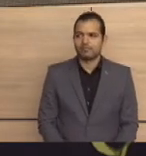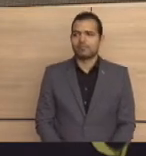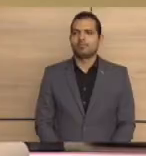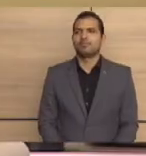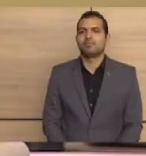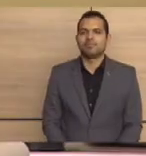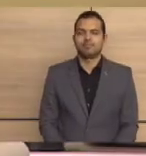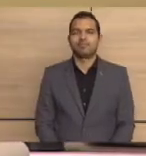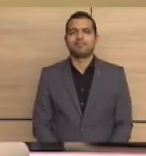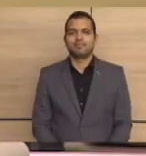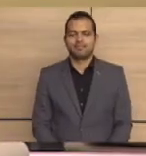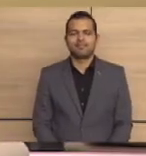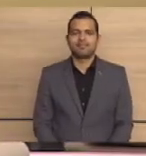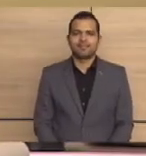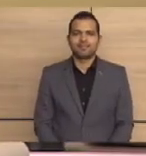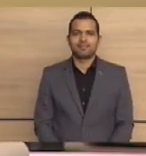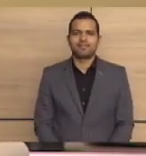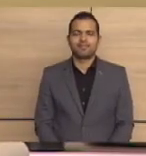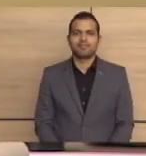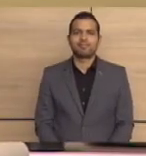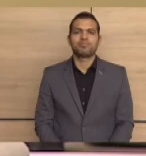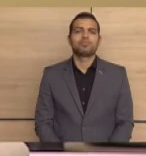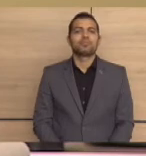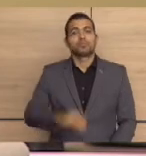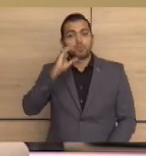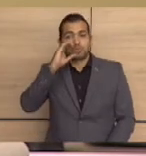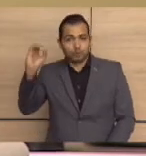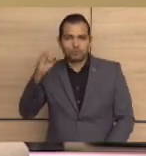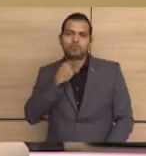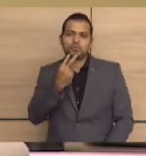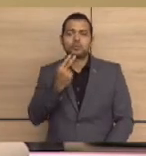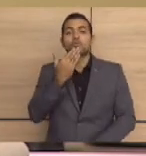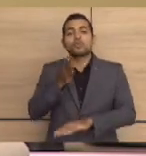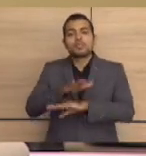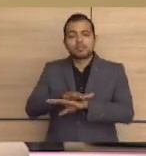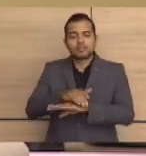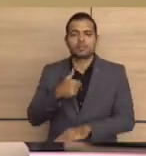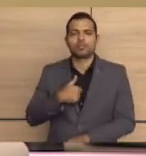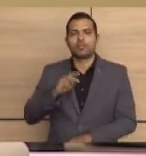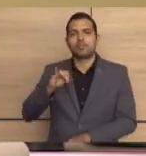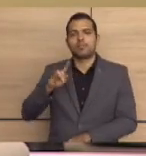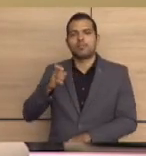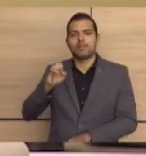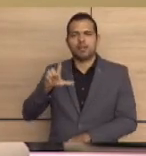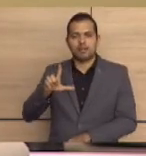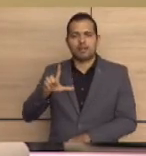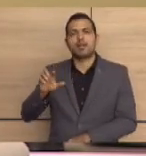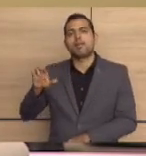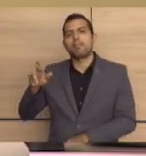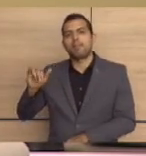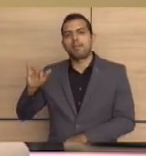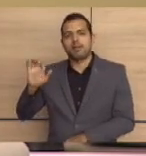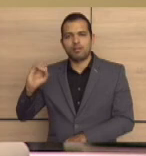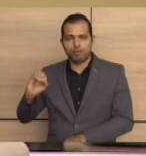Bueno, muy buenas tardes. Mi nombre es Miguel Antonio Prieto, vengo de Villavicencio, de la Universidad Santo